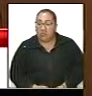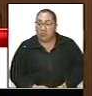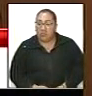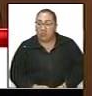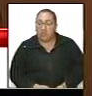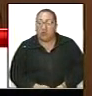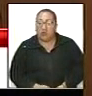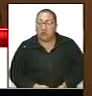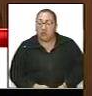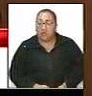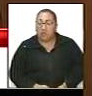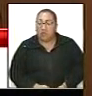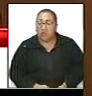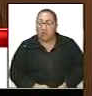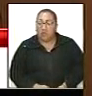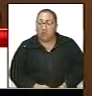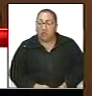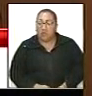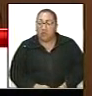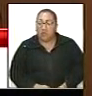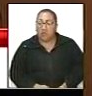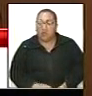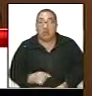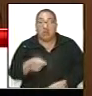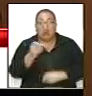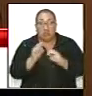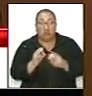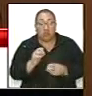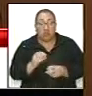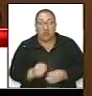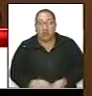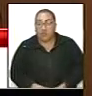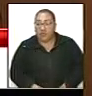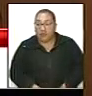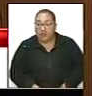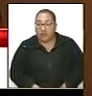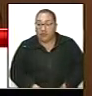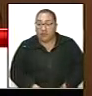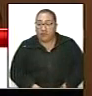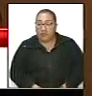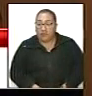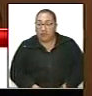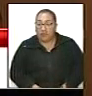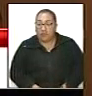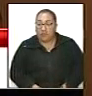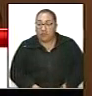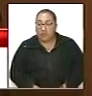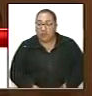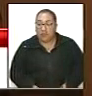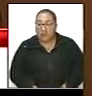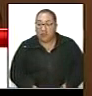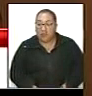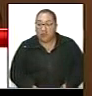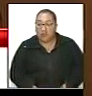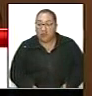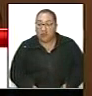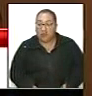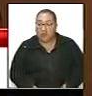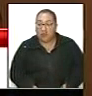al señor Benavides. De ese presupuesto, señor Benavides, ¿cuánto va a gasto